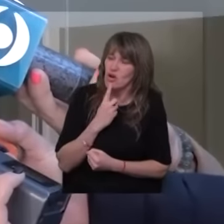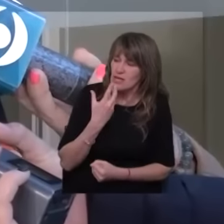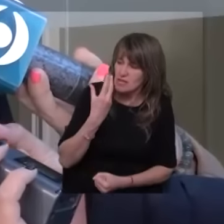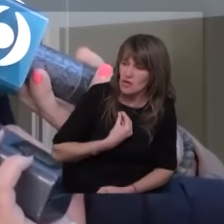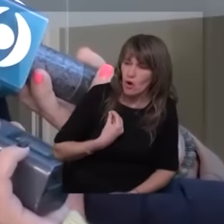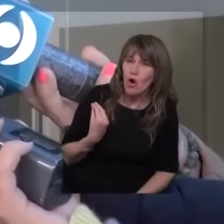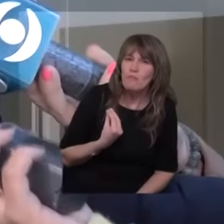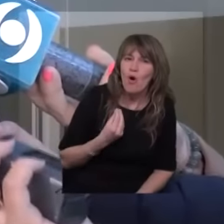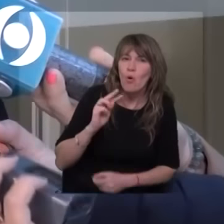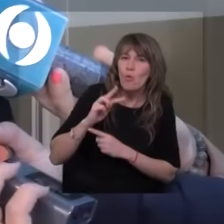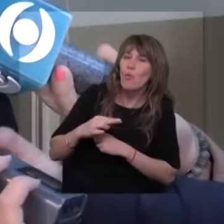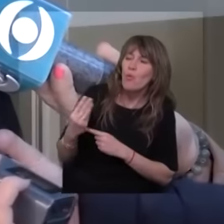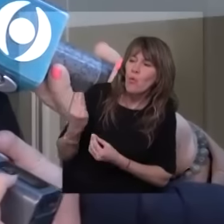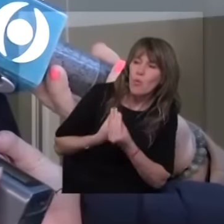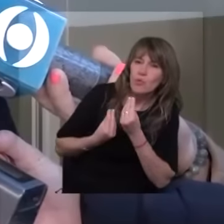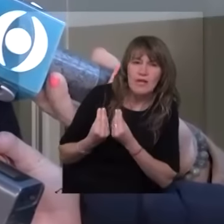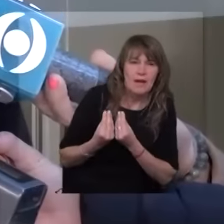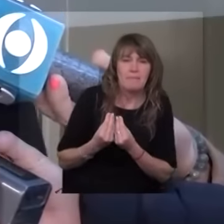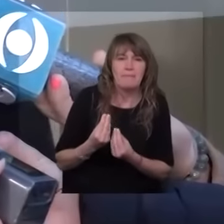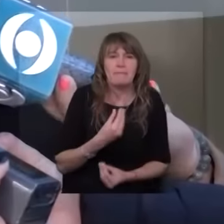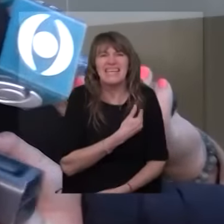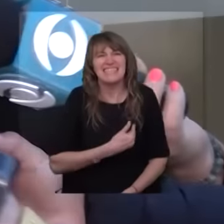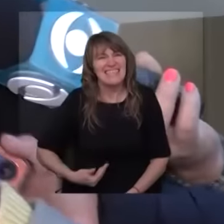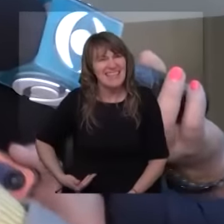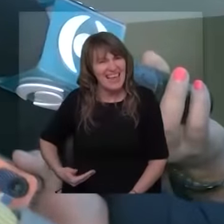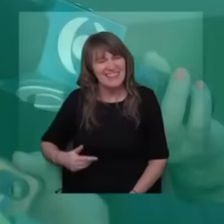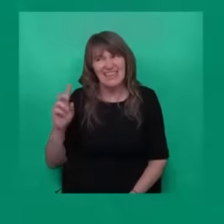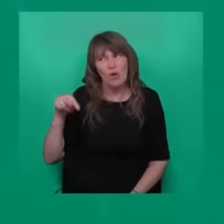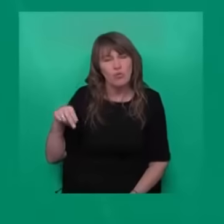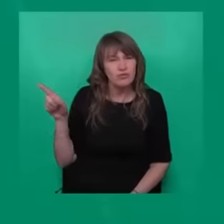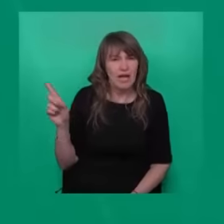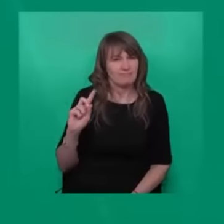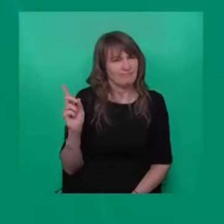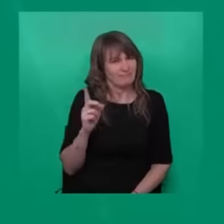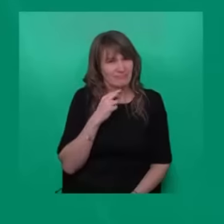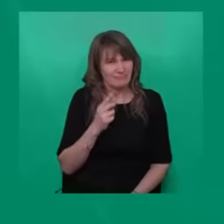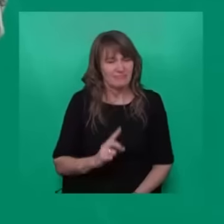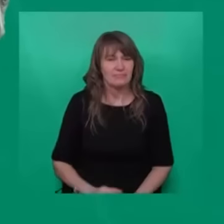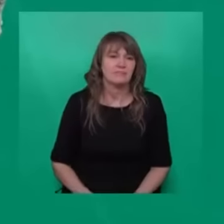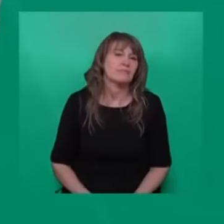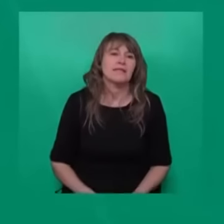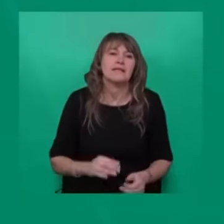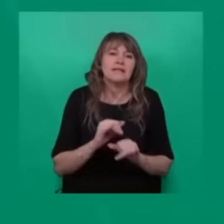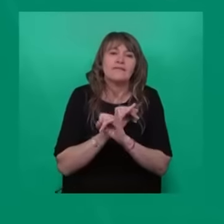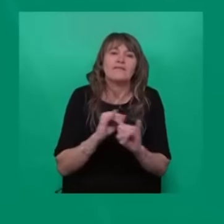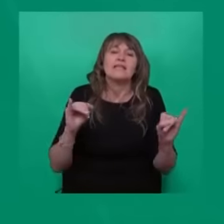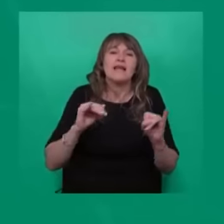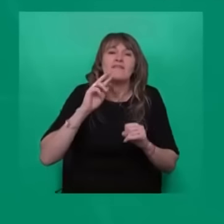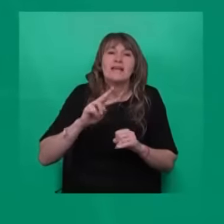cosas y mucho menos al presidente de la república estamos de